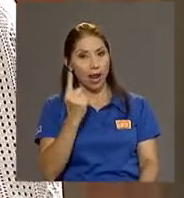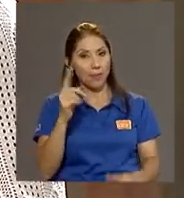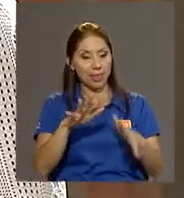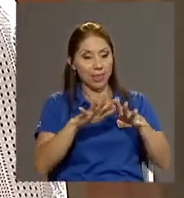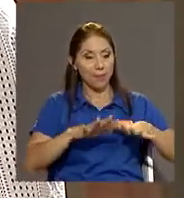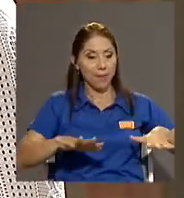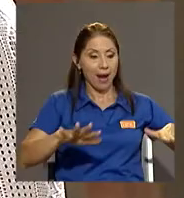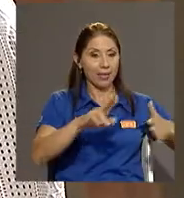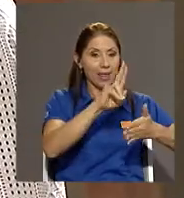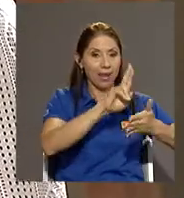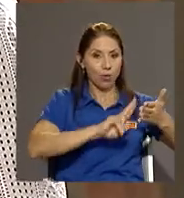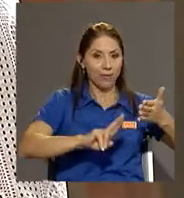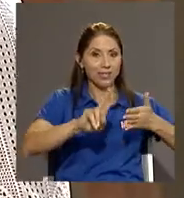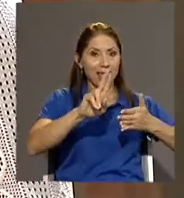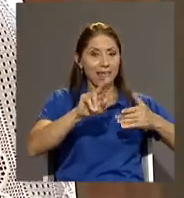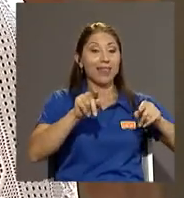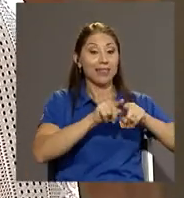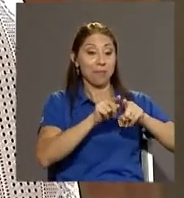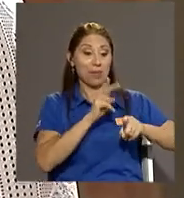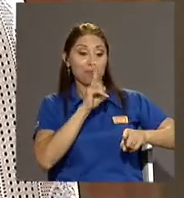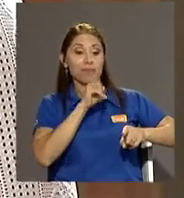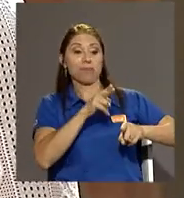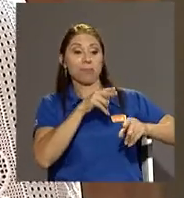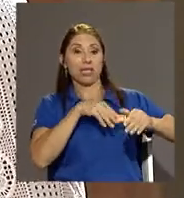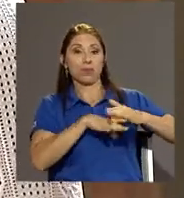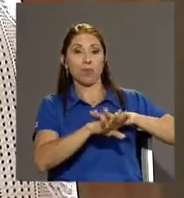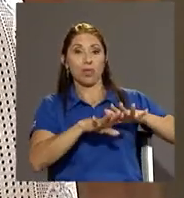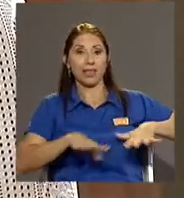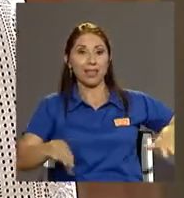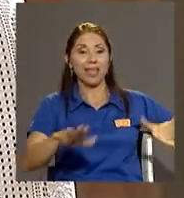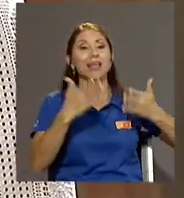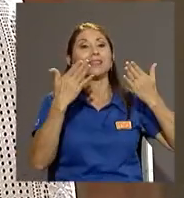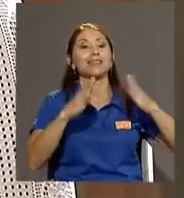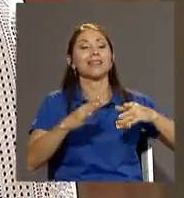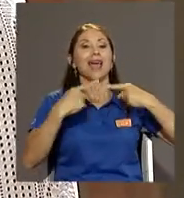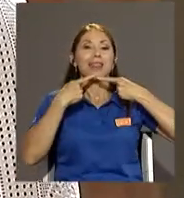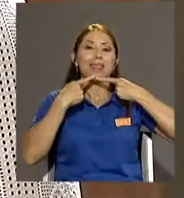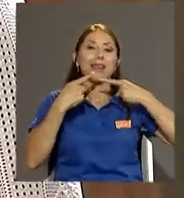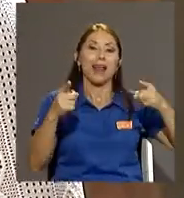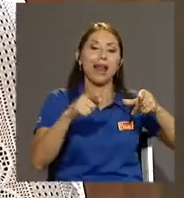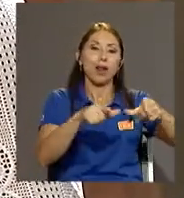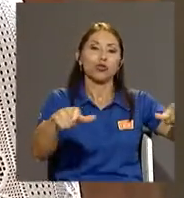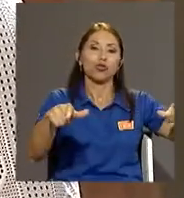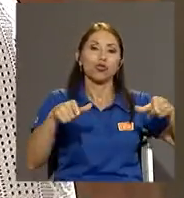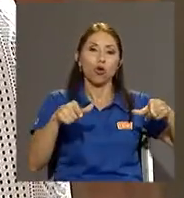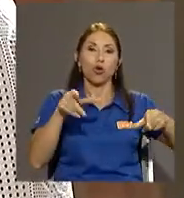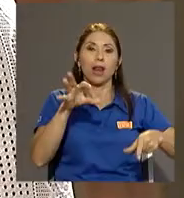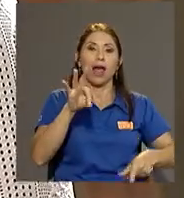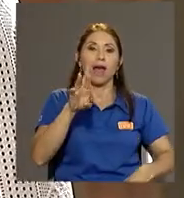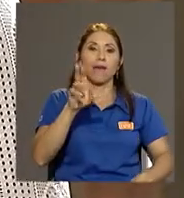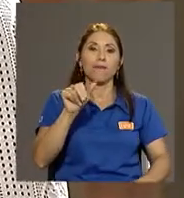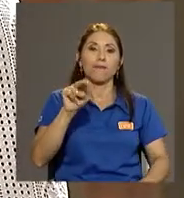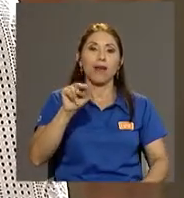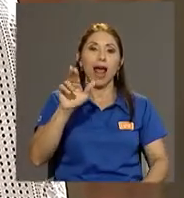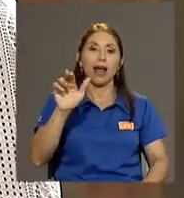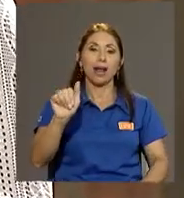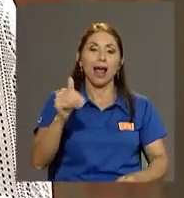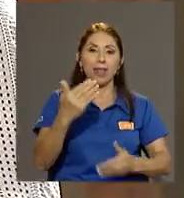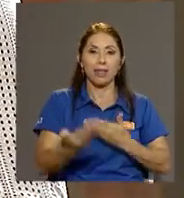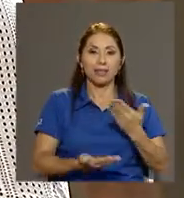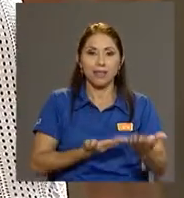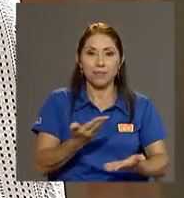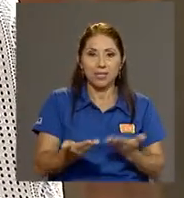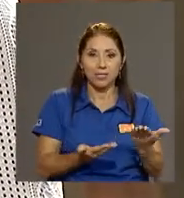que dentro del mismo campus ya nos declararon zona franca de servicios. Y el proyecto lo que busca es